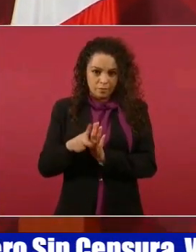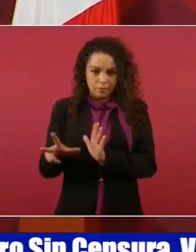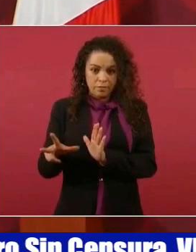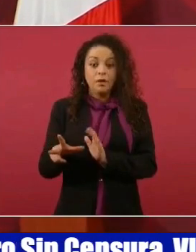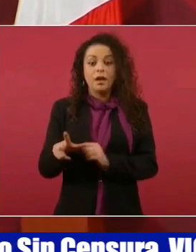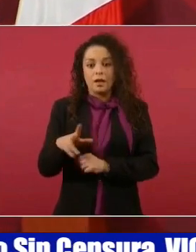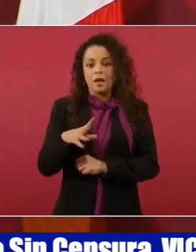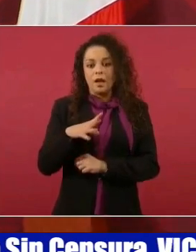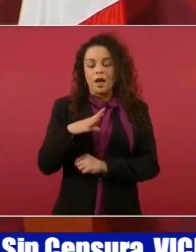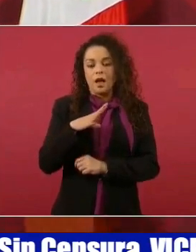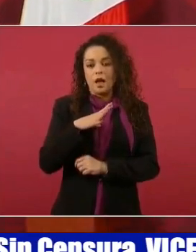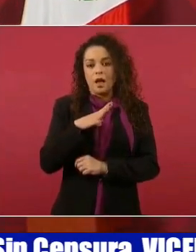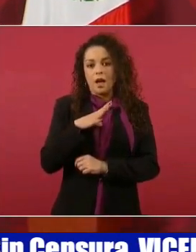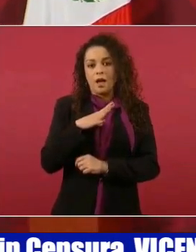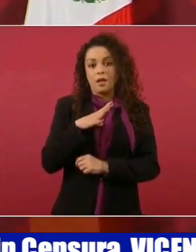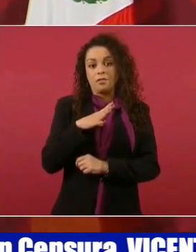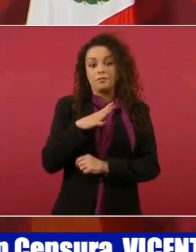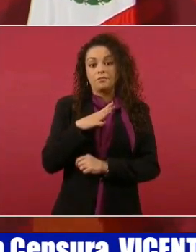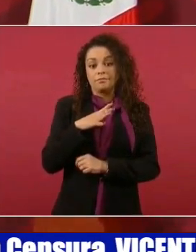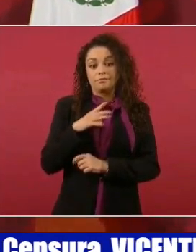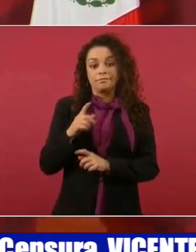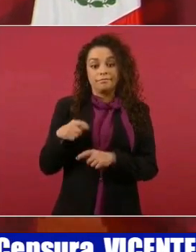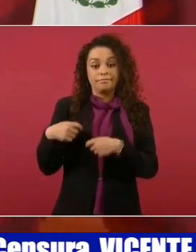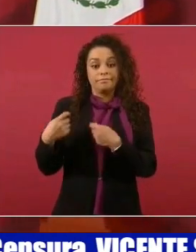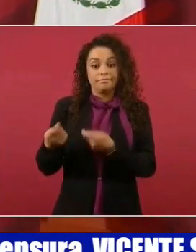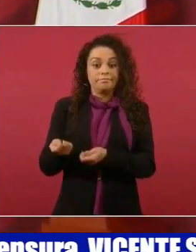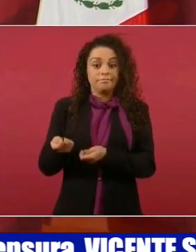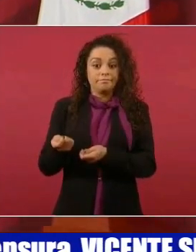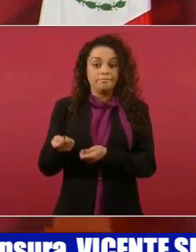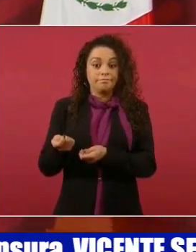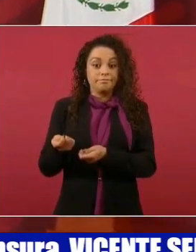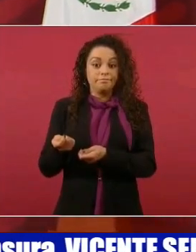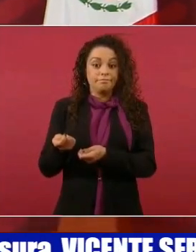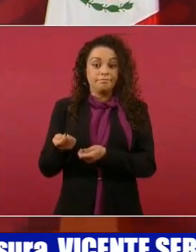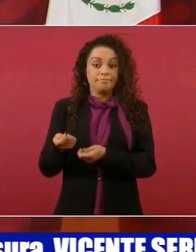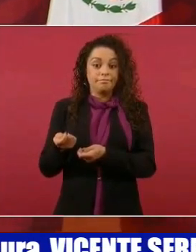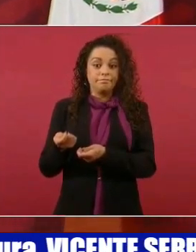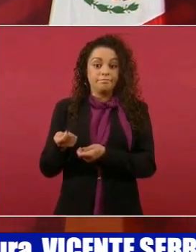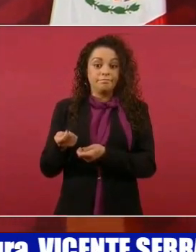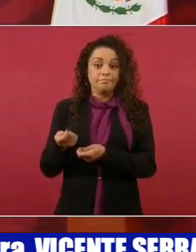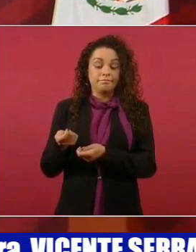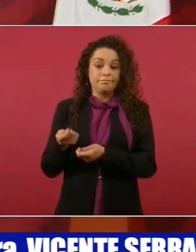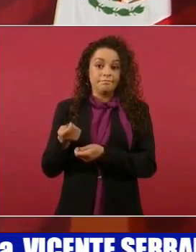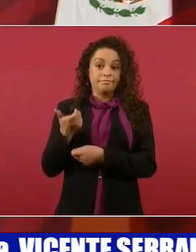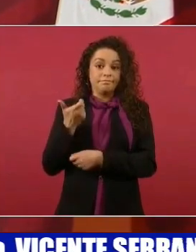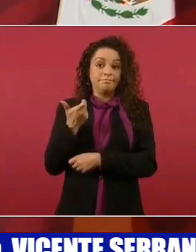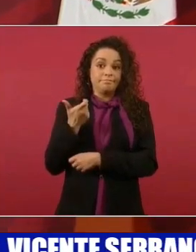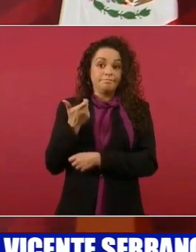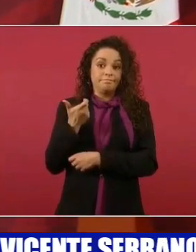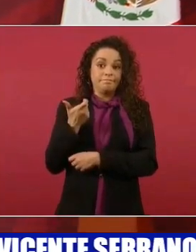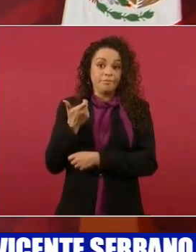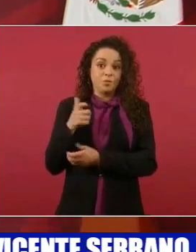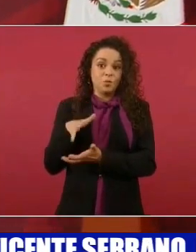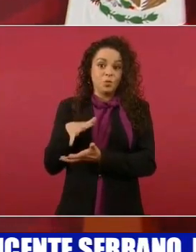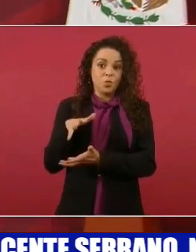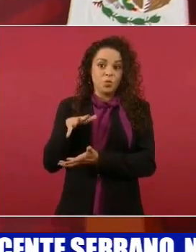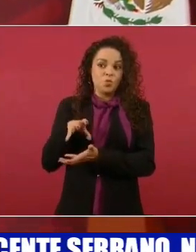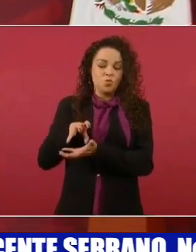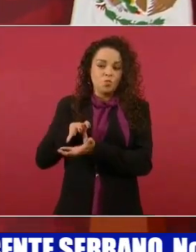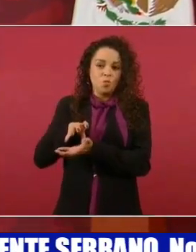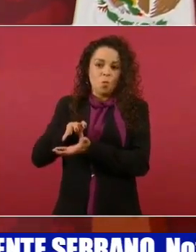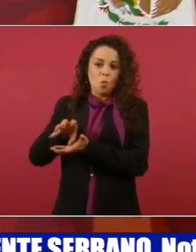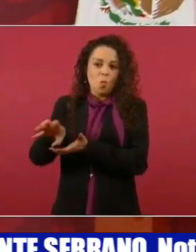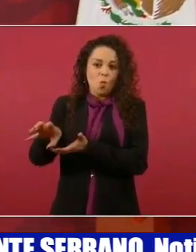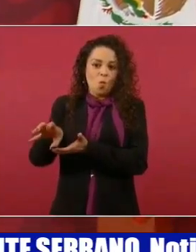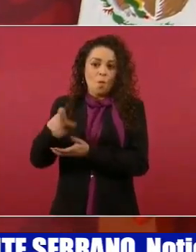por ejemplo, haya incluso vinculaciones entre gobiernos por el operativo, por ejemplo, de Rápido y Furioso, que fue